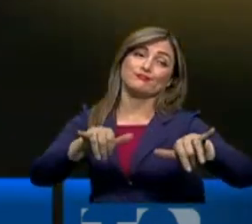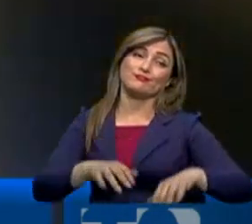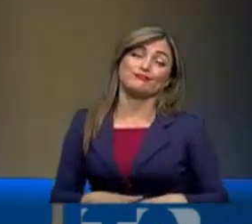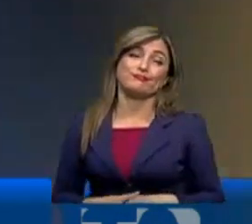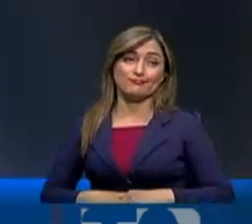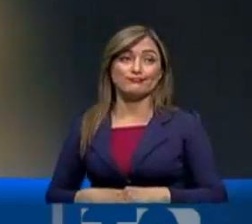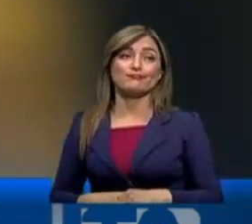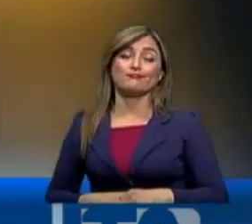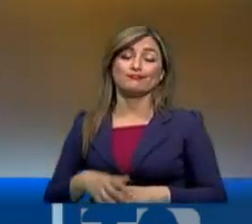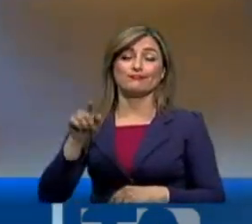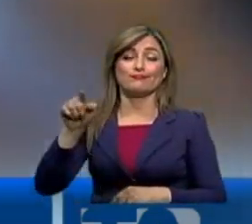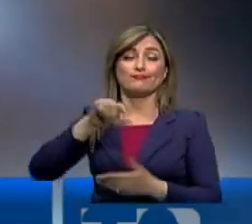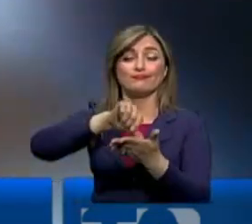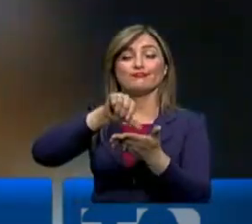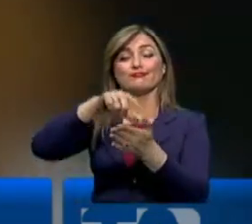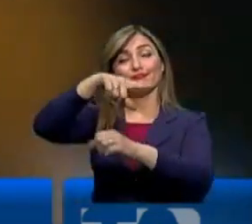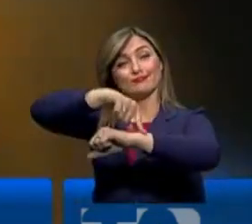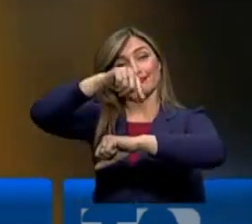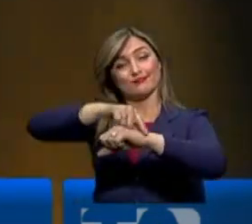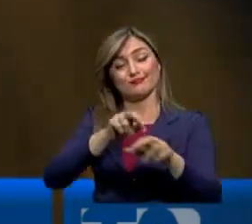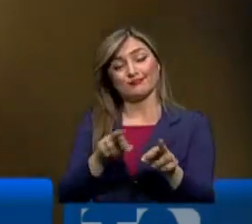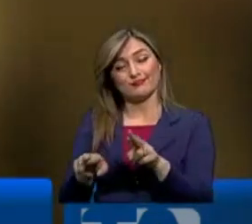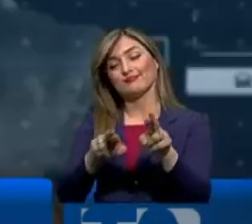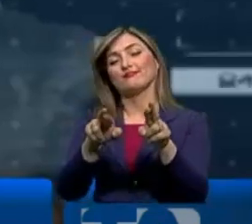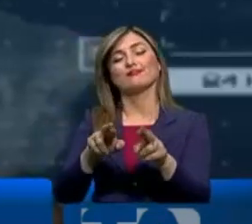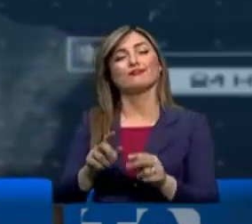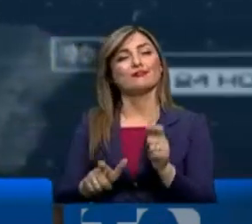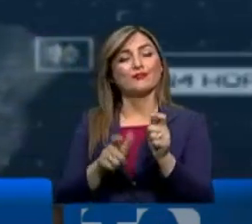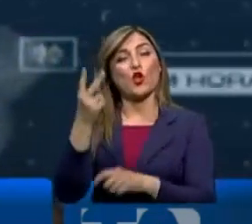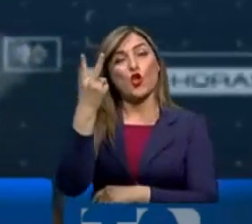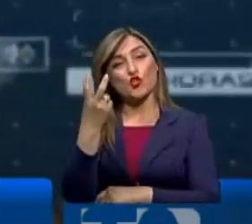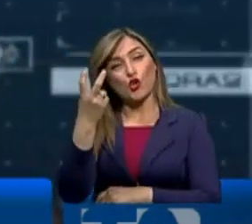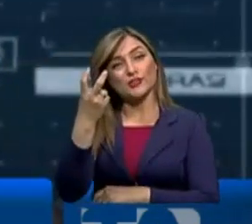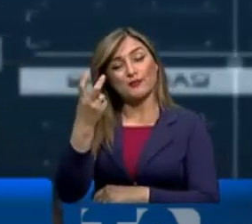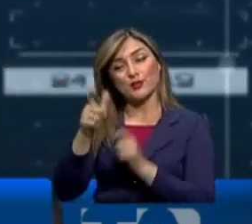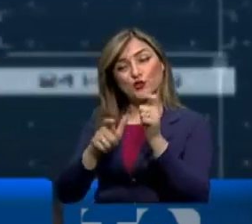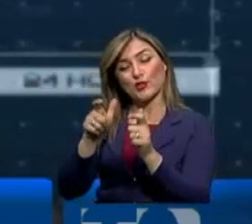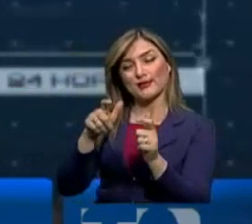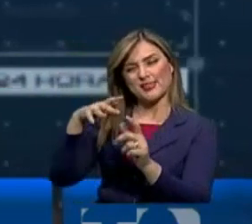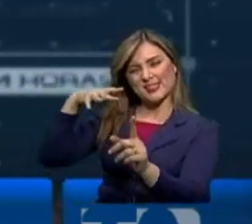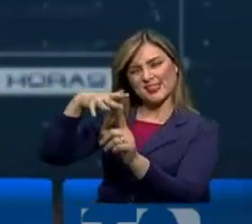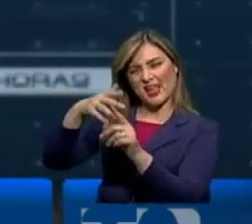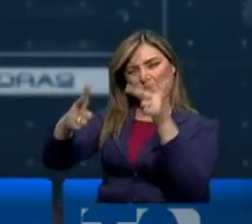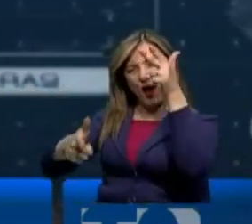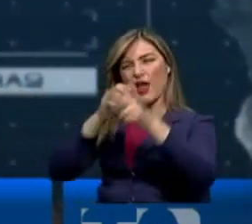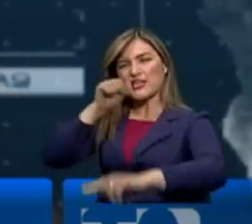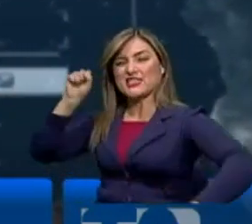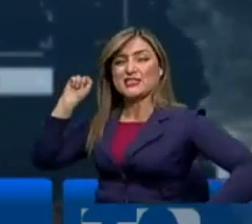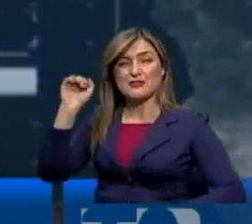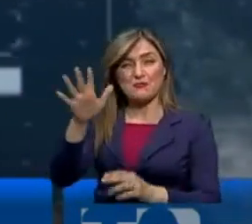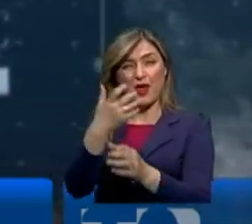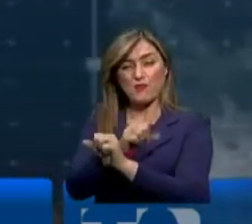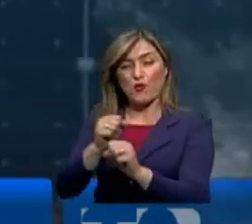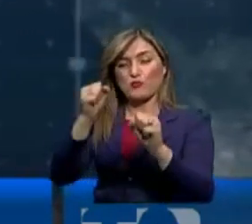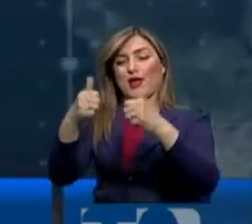registrando. Recientemente, en la ciudad de Quevedo, en Los Ríos, una docena de sujetos atacaron con armas de fuego y hasta granadas de mano a